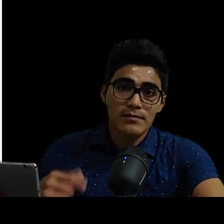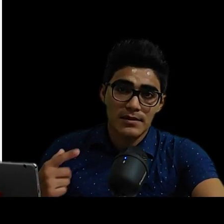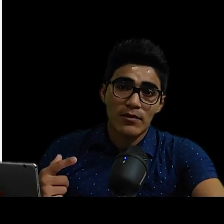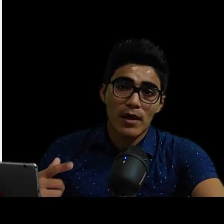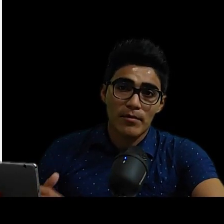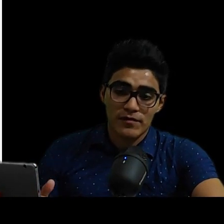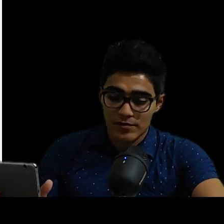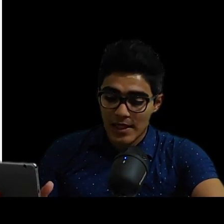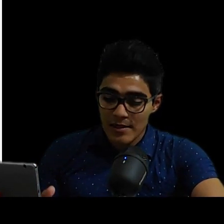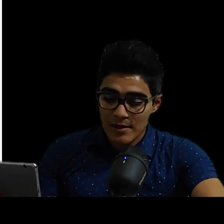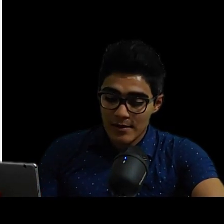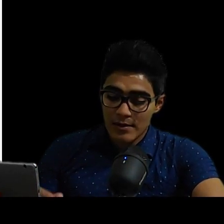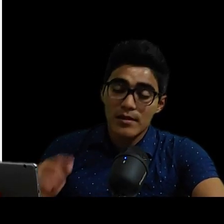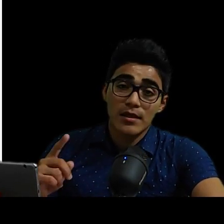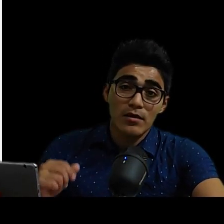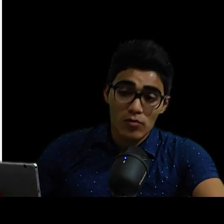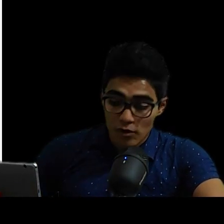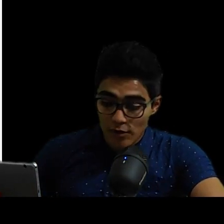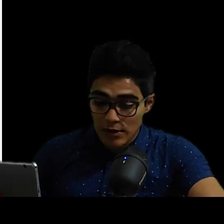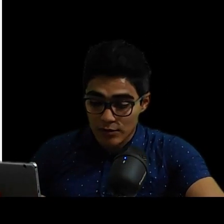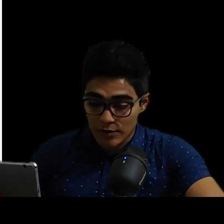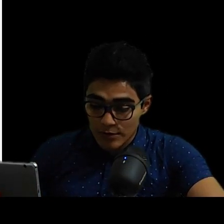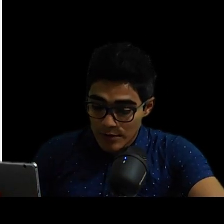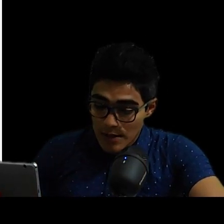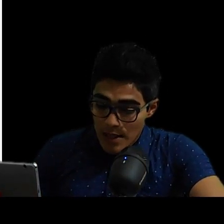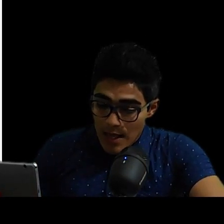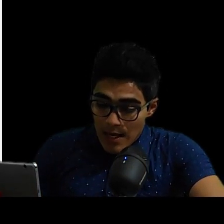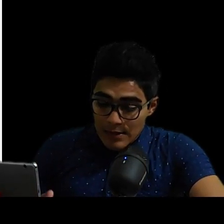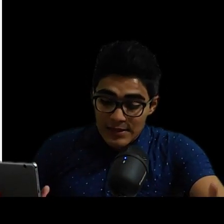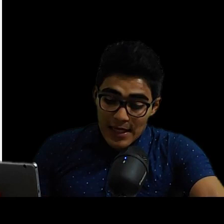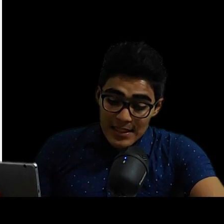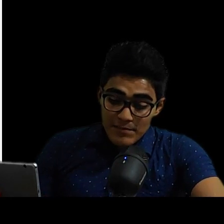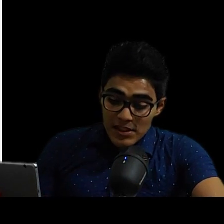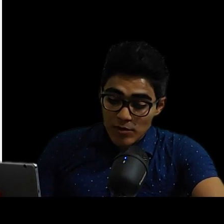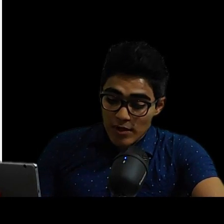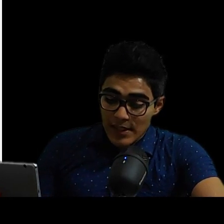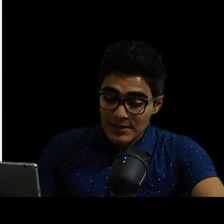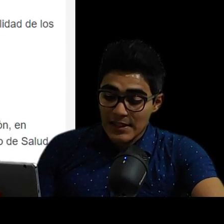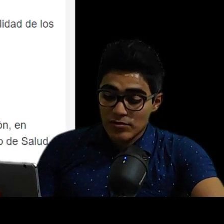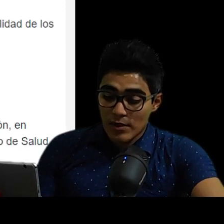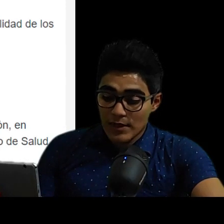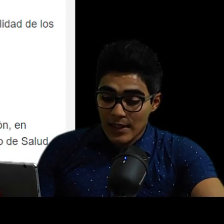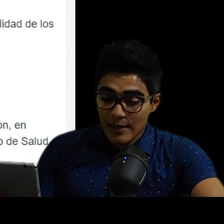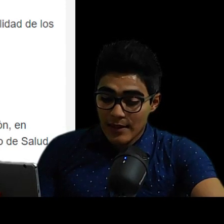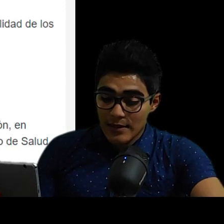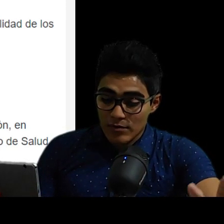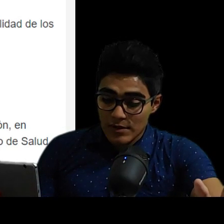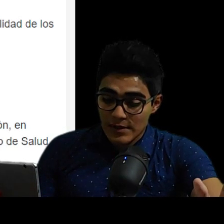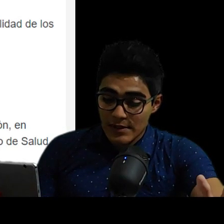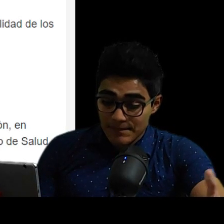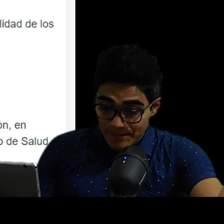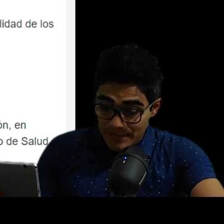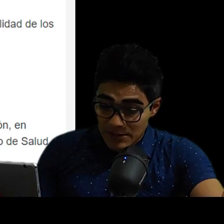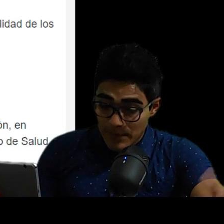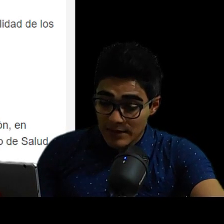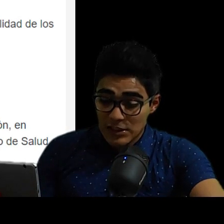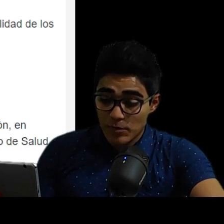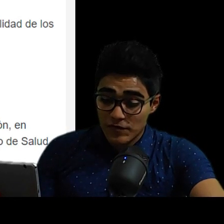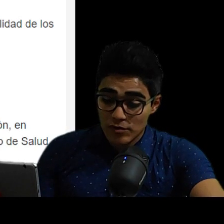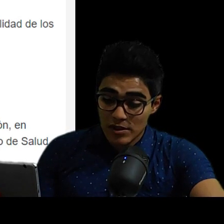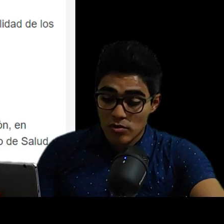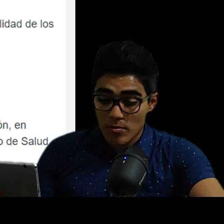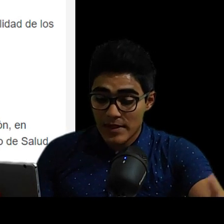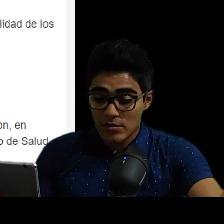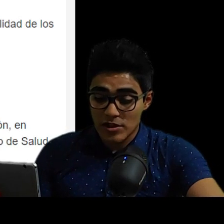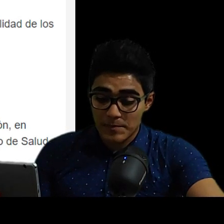CURP, cédula profesional y un correo electrónico. Dice, ahí mismo deberás seleccionar una carrera en donde se desprenden